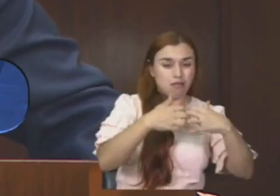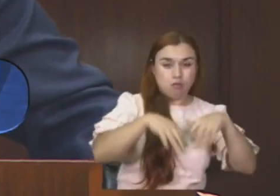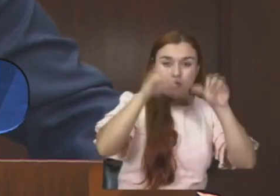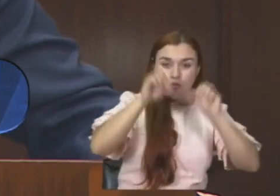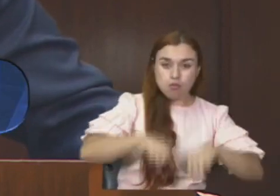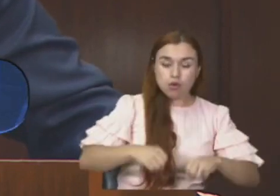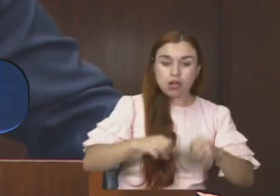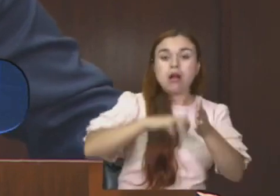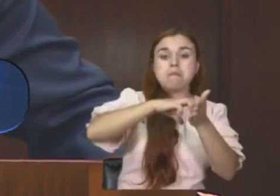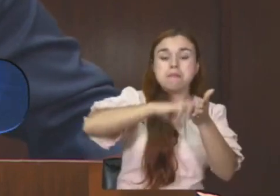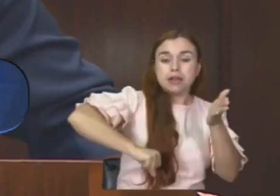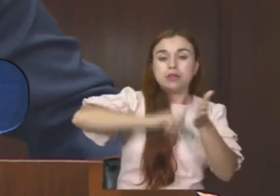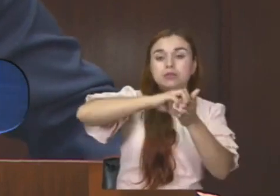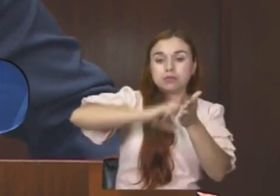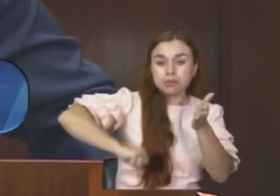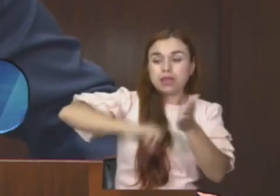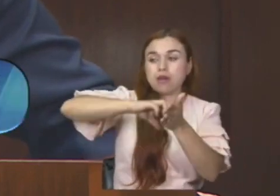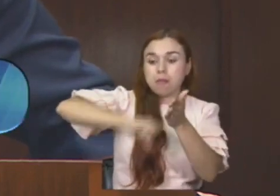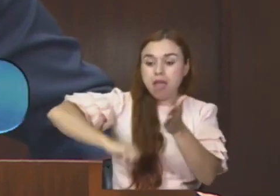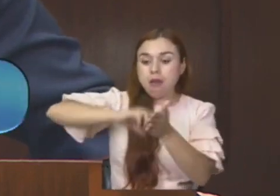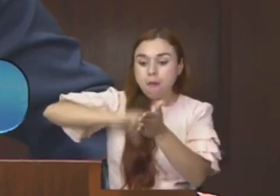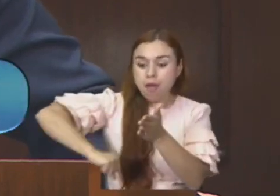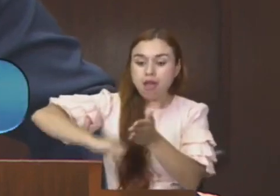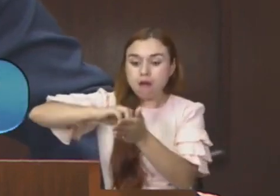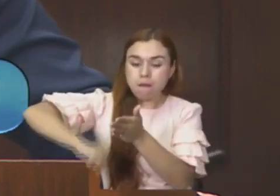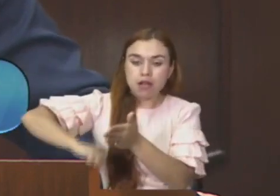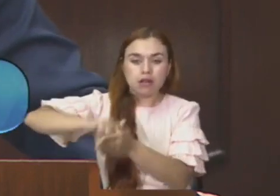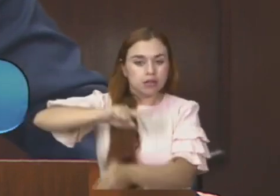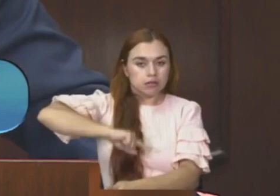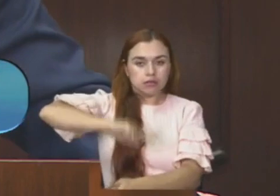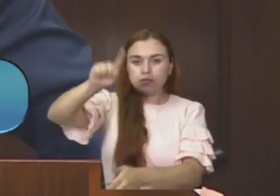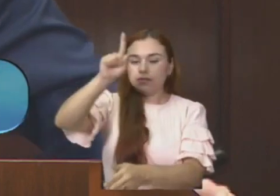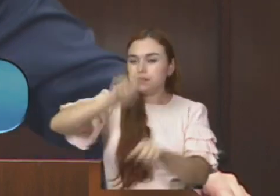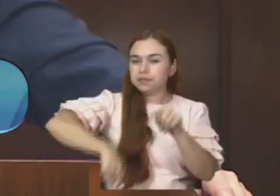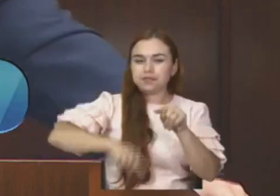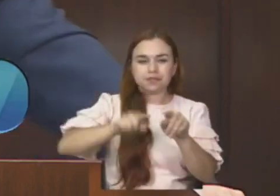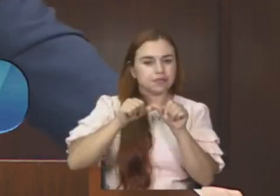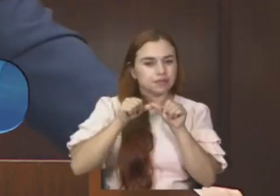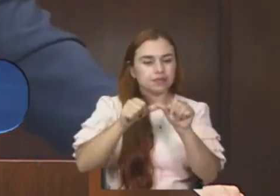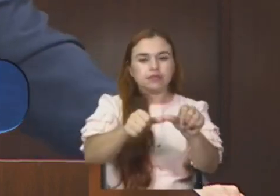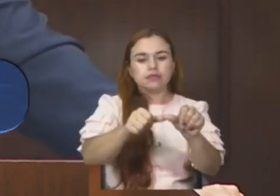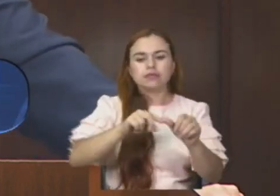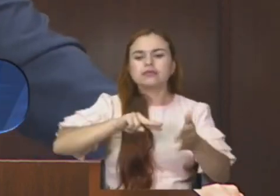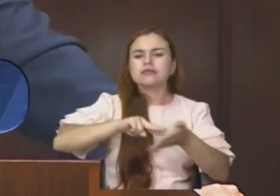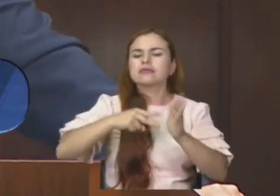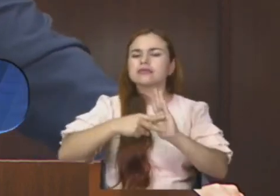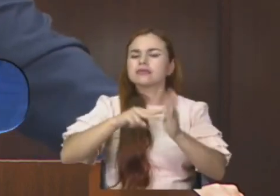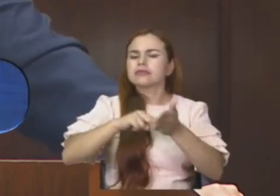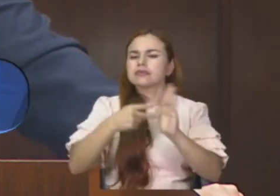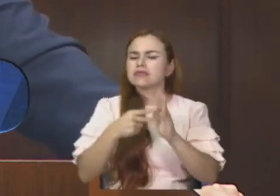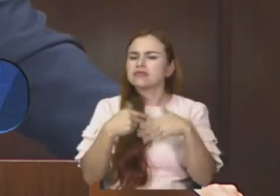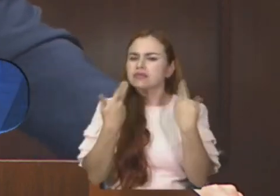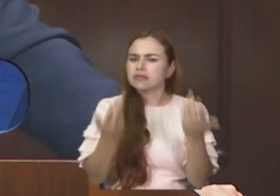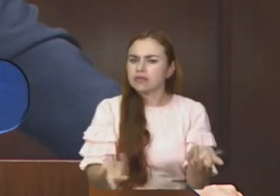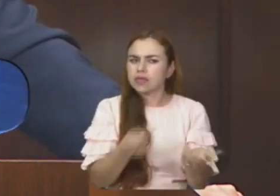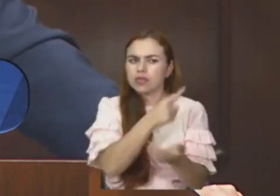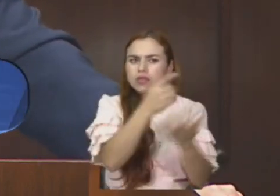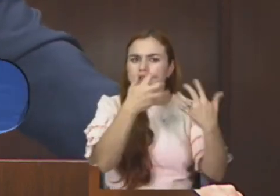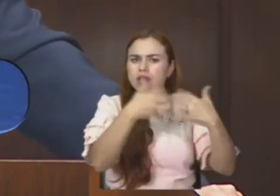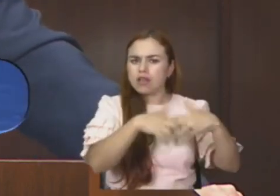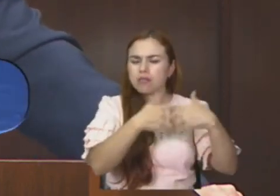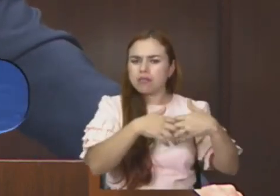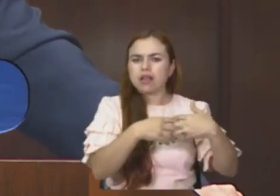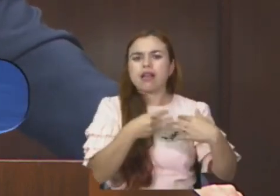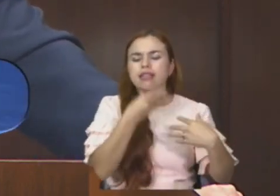exenciones y beneficios otorgadas mediante la ya mencionada ley. Siendo esto el caso, cómo operó la empresa desde el 22